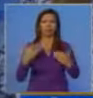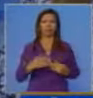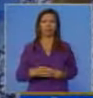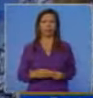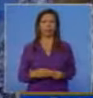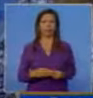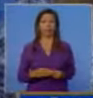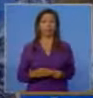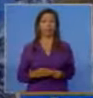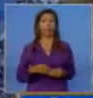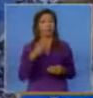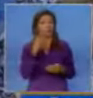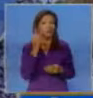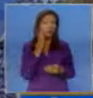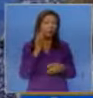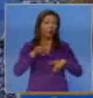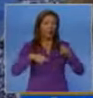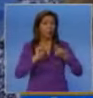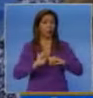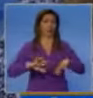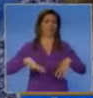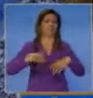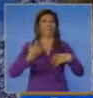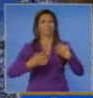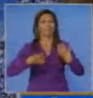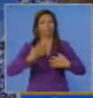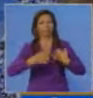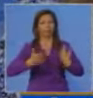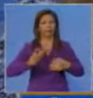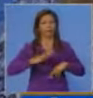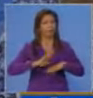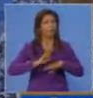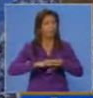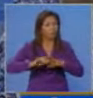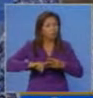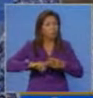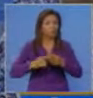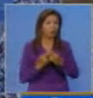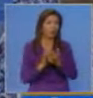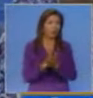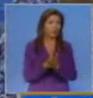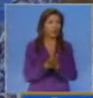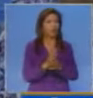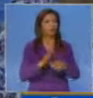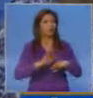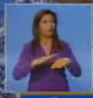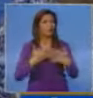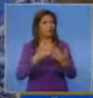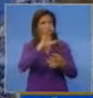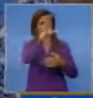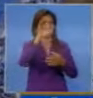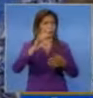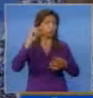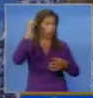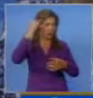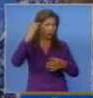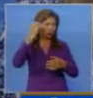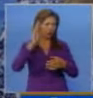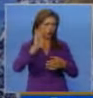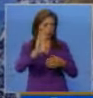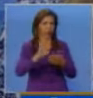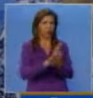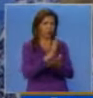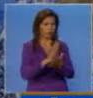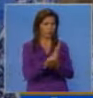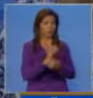las protestas de los padres de familia marcaron hoy el inicio del nuevo año lectivo en los planteles fiscales con régimen Costa. Los reclamos se